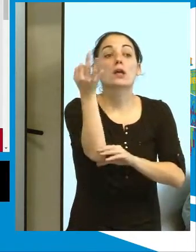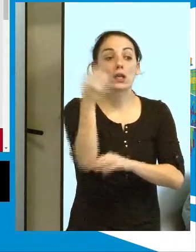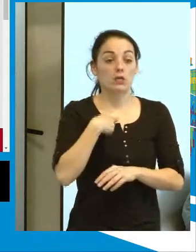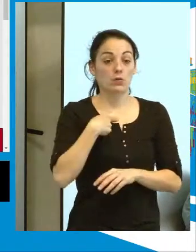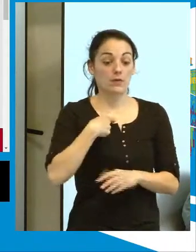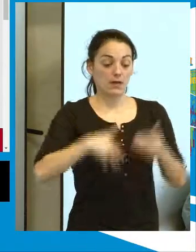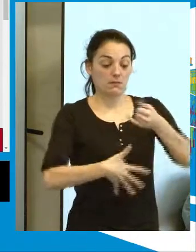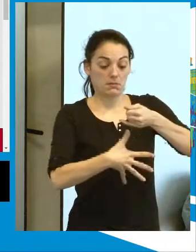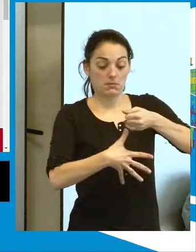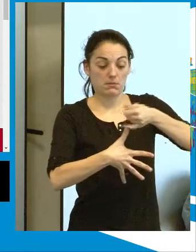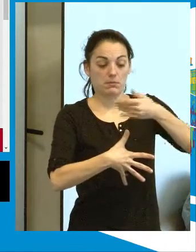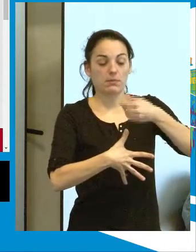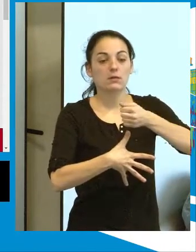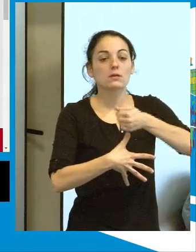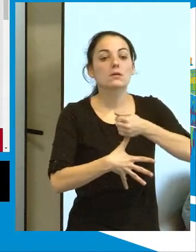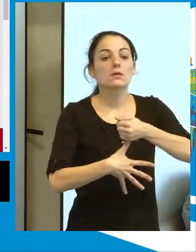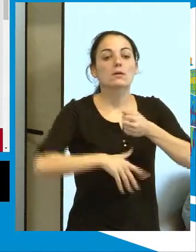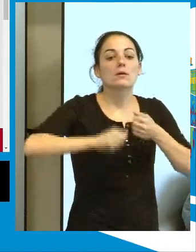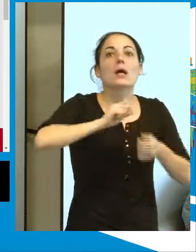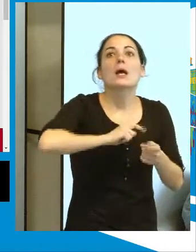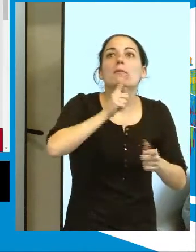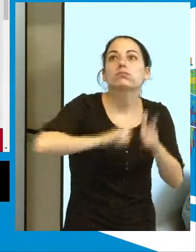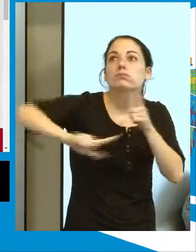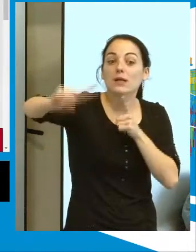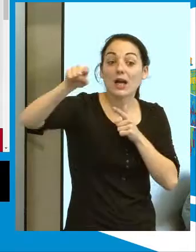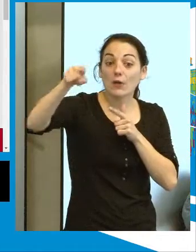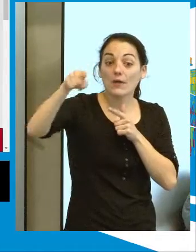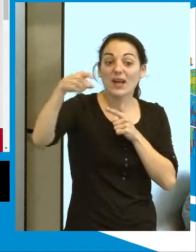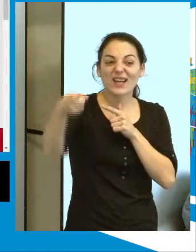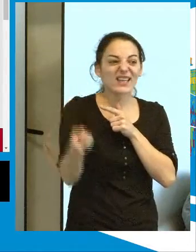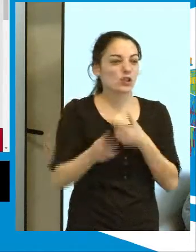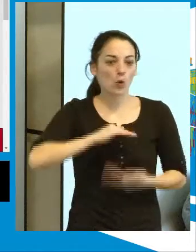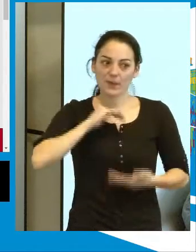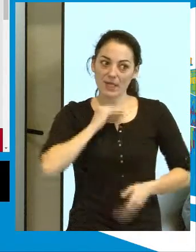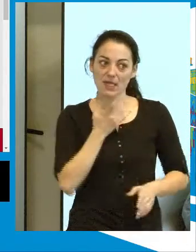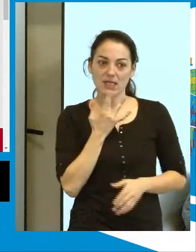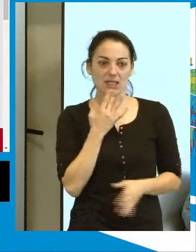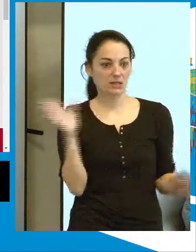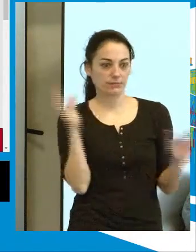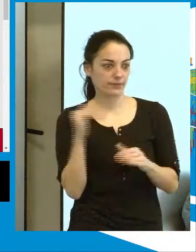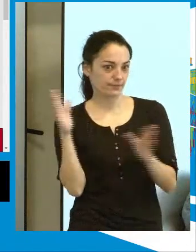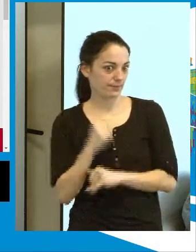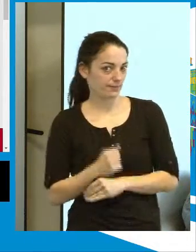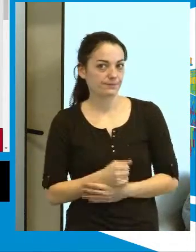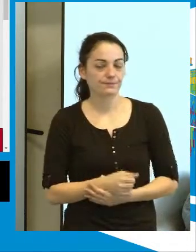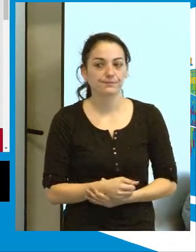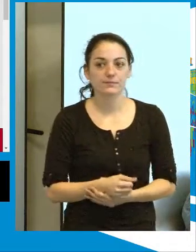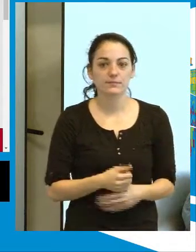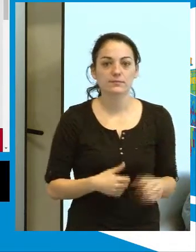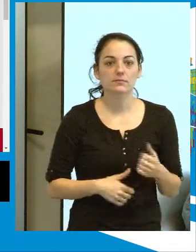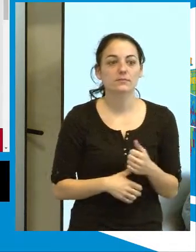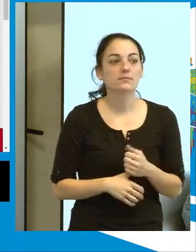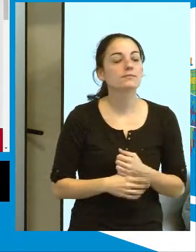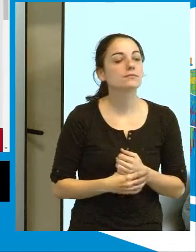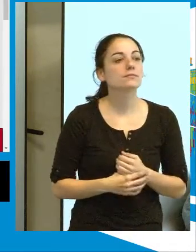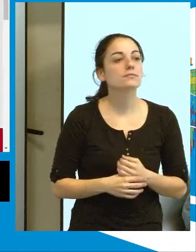en Latinoamérica hace pues, un par de años y allí pues no son tan competentes digitalmente las personas ciegas, ¿no? Entonces aquí en